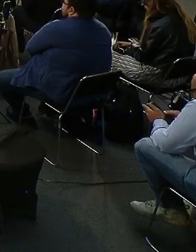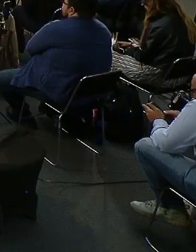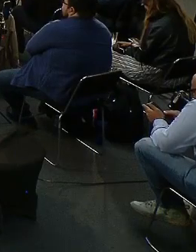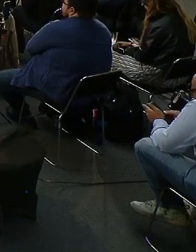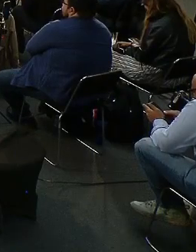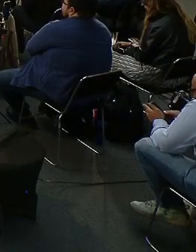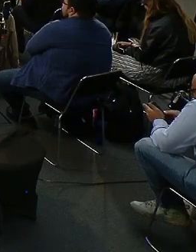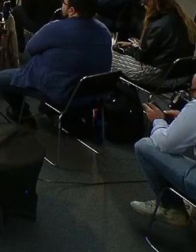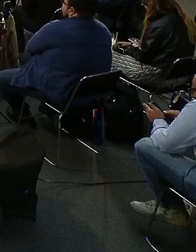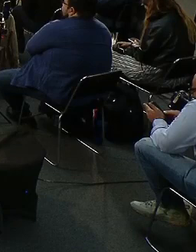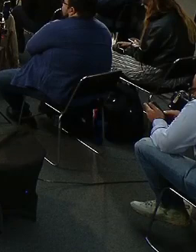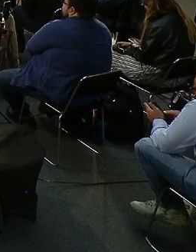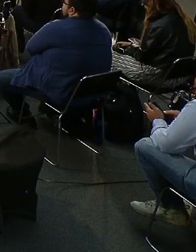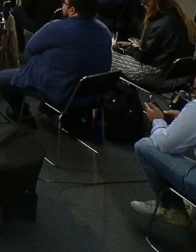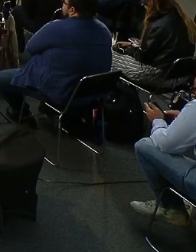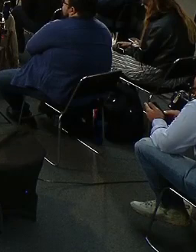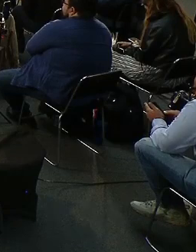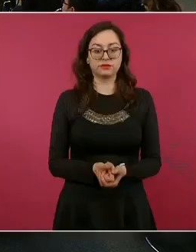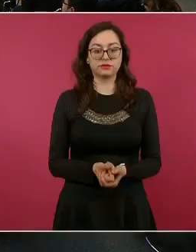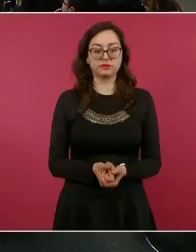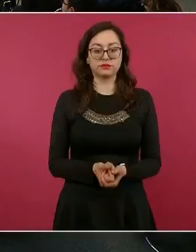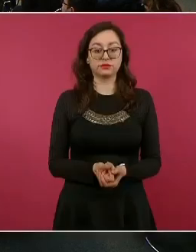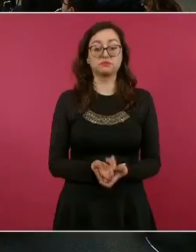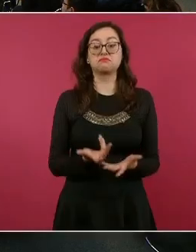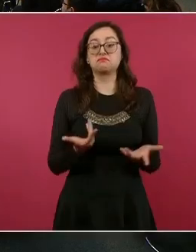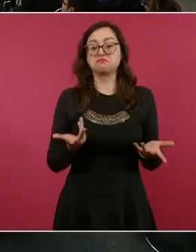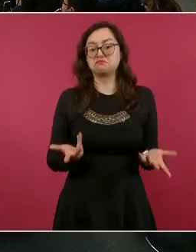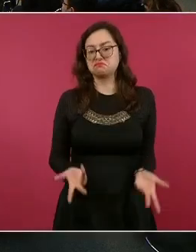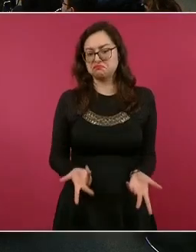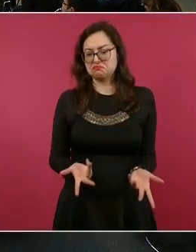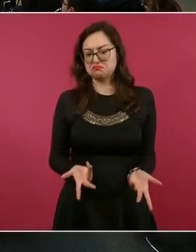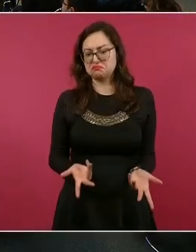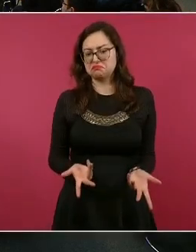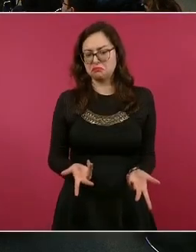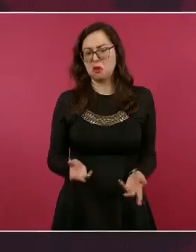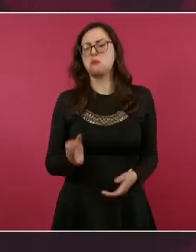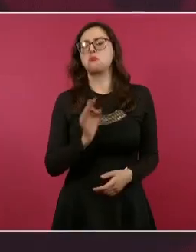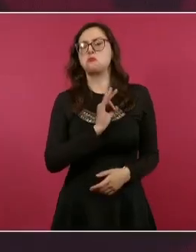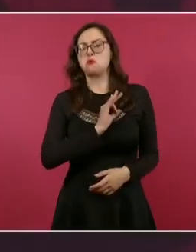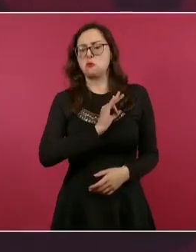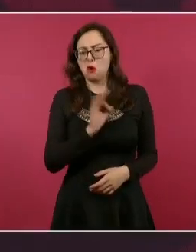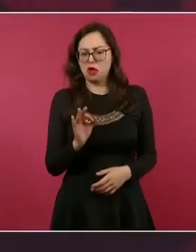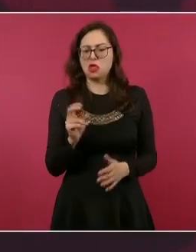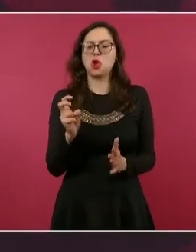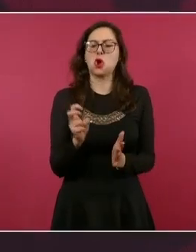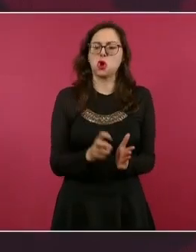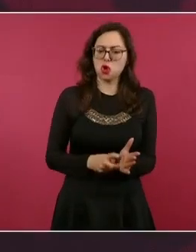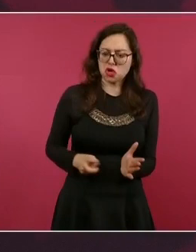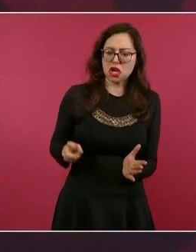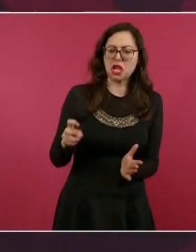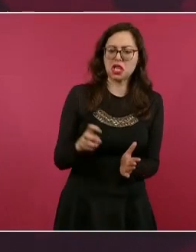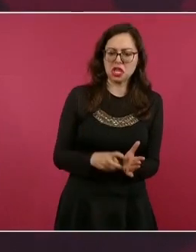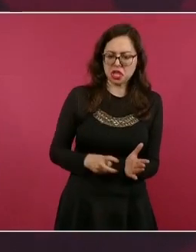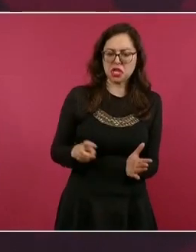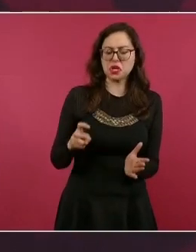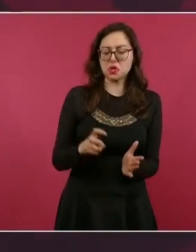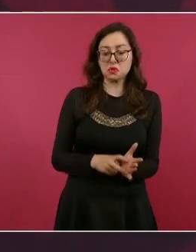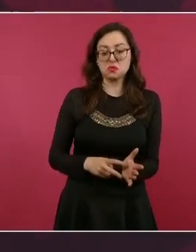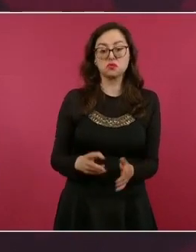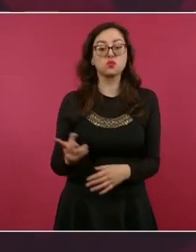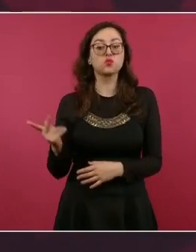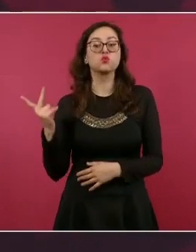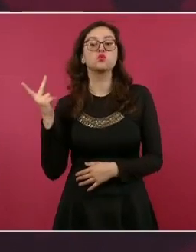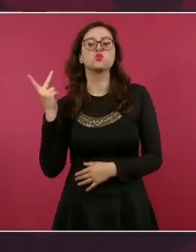En la política se tiene que saber rectificar, no caer en